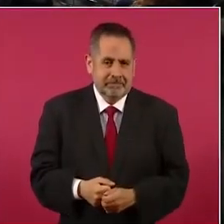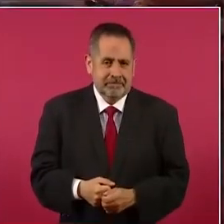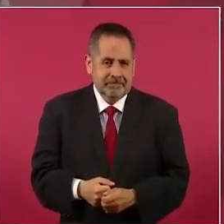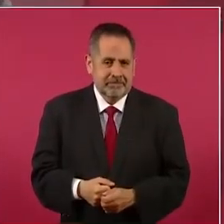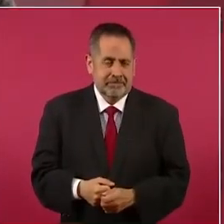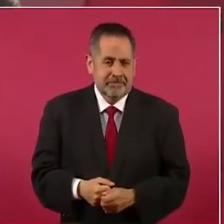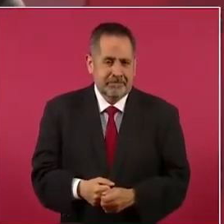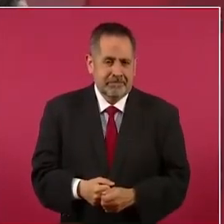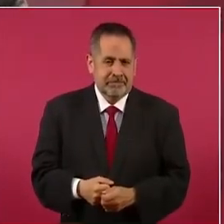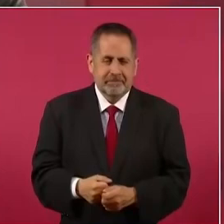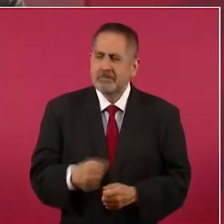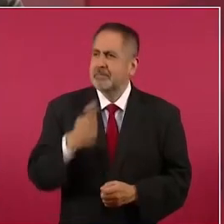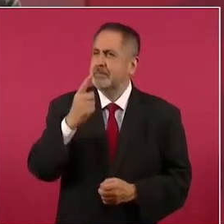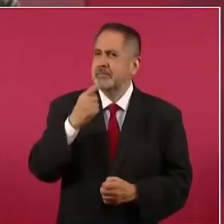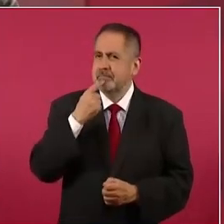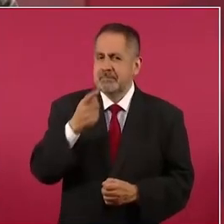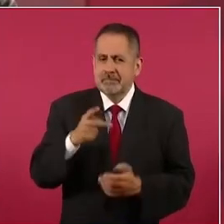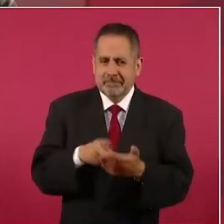Una vez